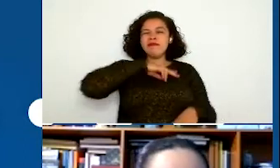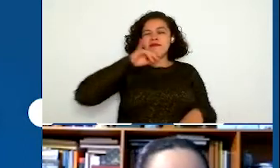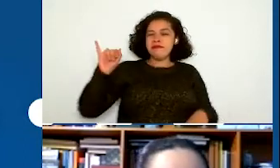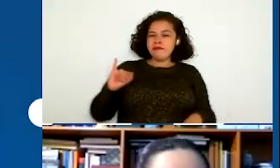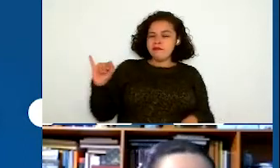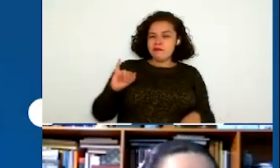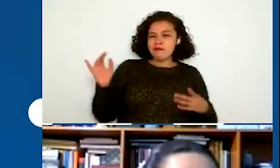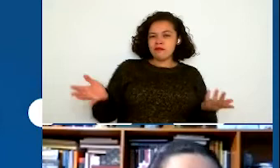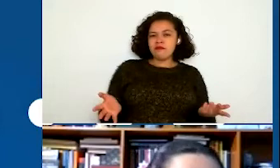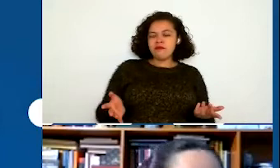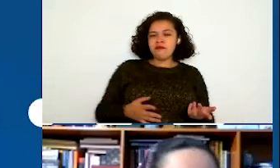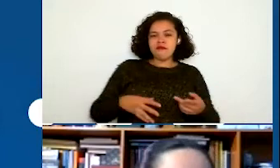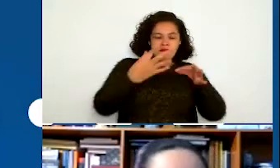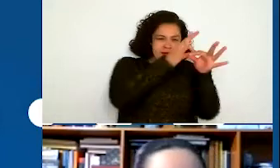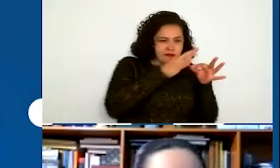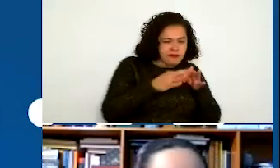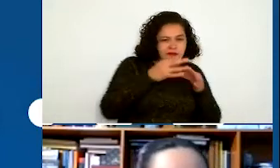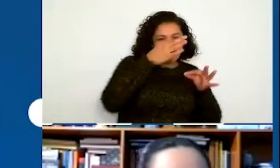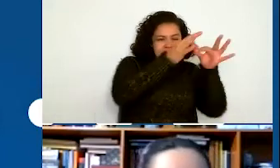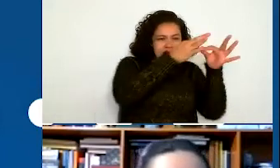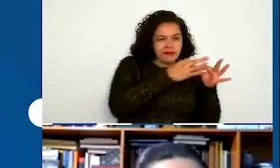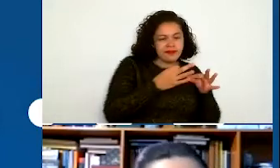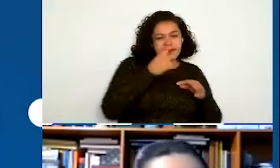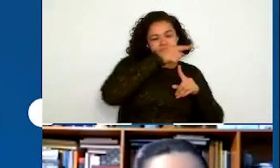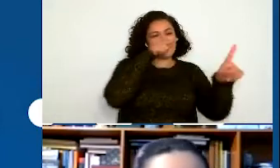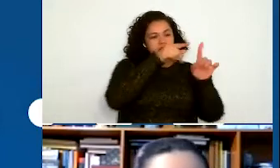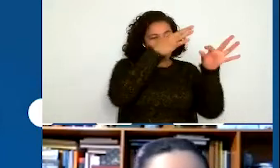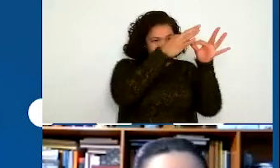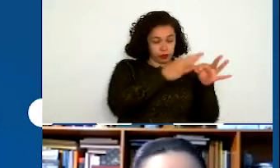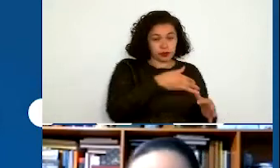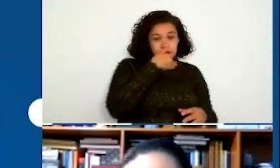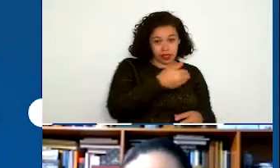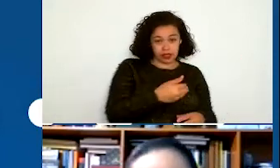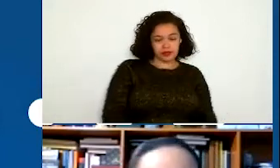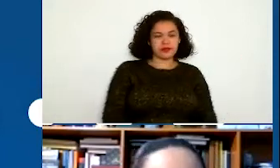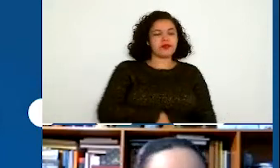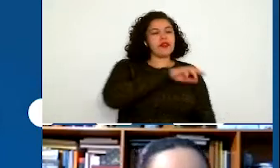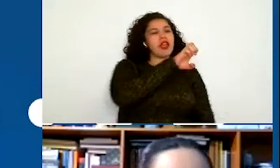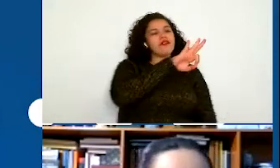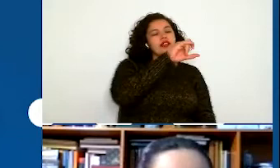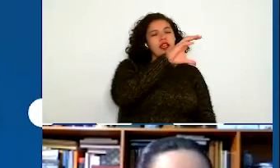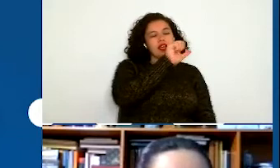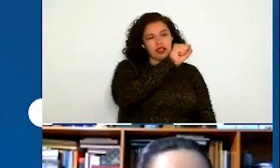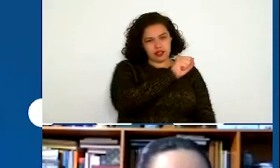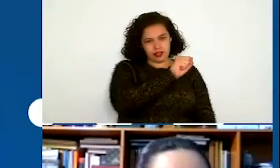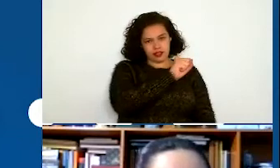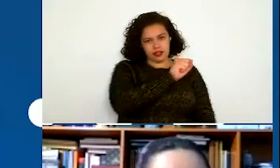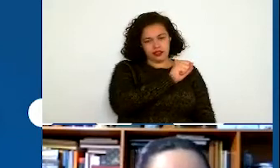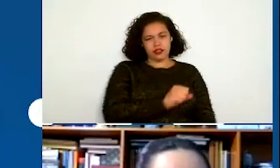obviamente eficaz, pues porque vamos a cumplir obviamente un objetivo, ¿no? Que deseamos alcanzar, ¿no? Por